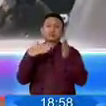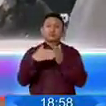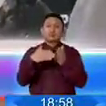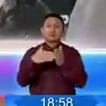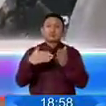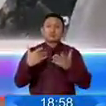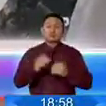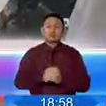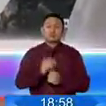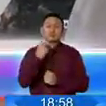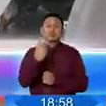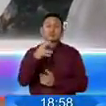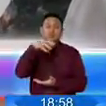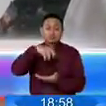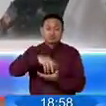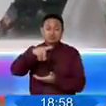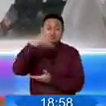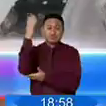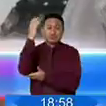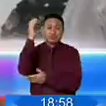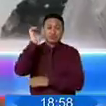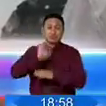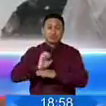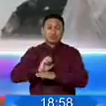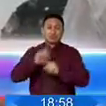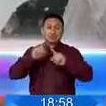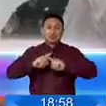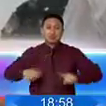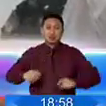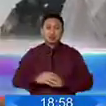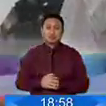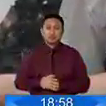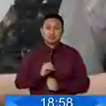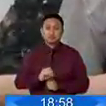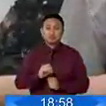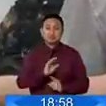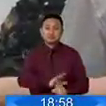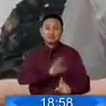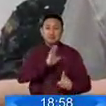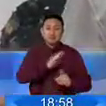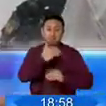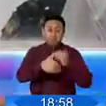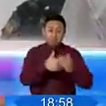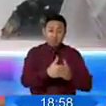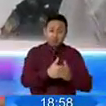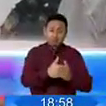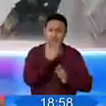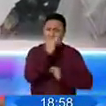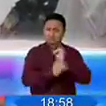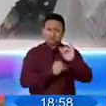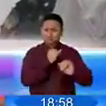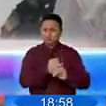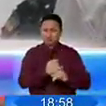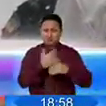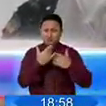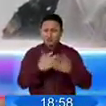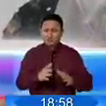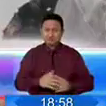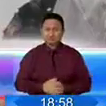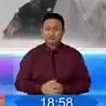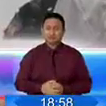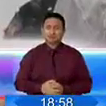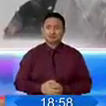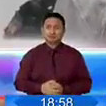dos estados, en el caso de Ecuador y Colombia, pero sin duda alguna es una amenaza que rebasa nuestras fronteras, rebasa totalmente nuestras